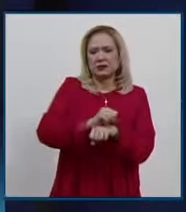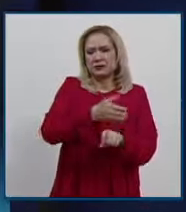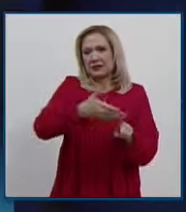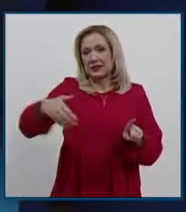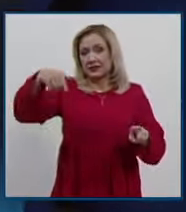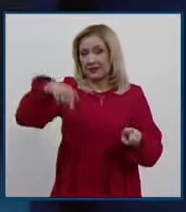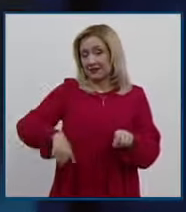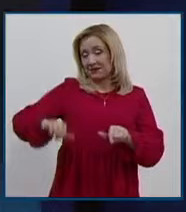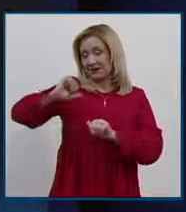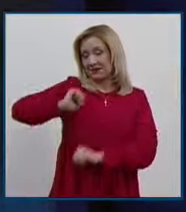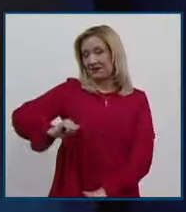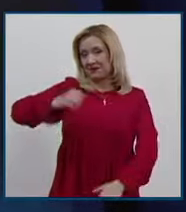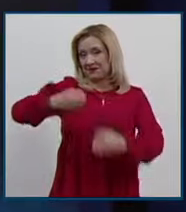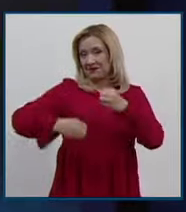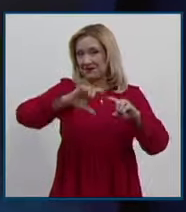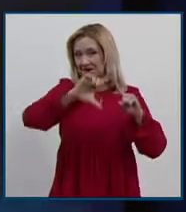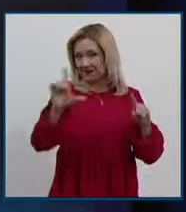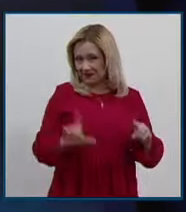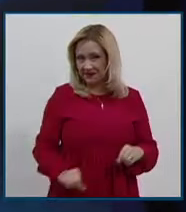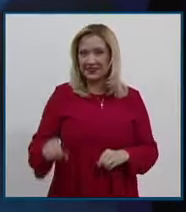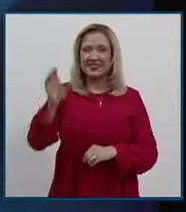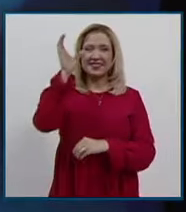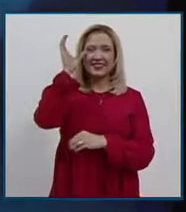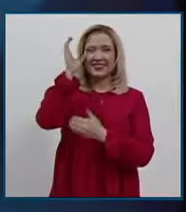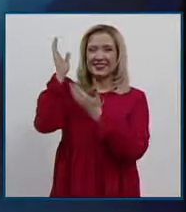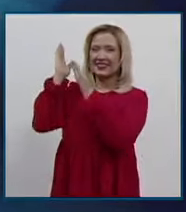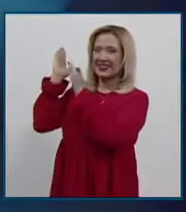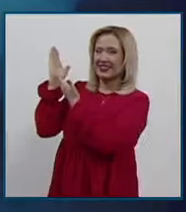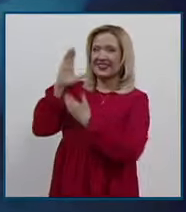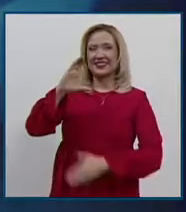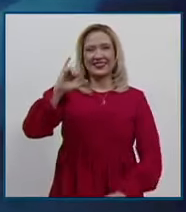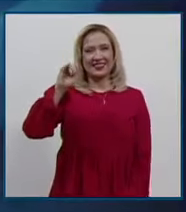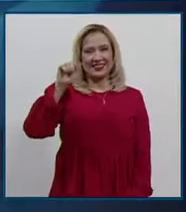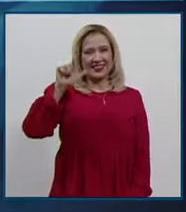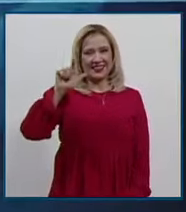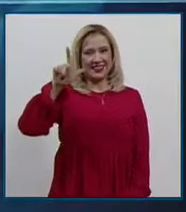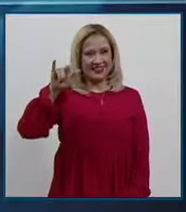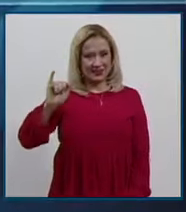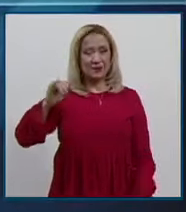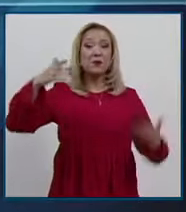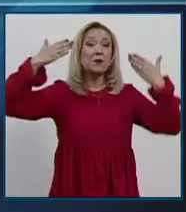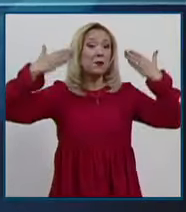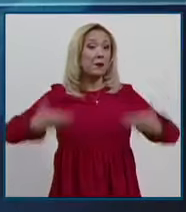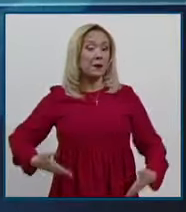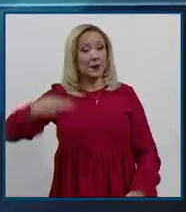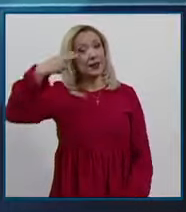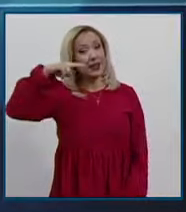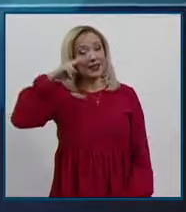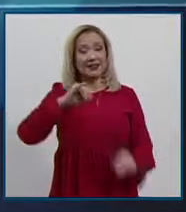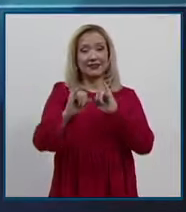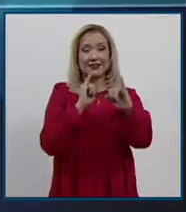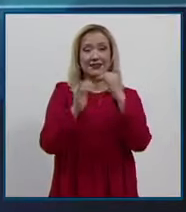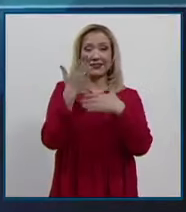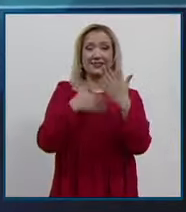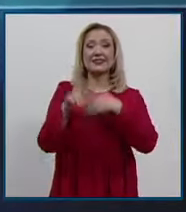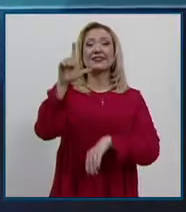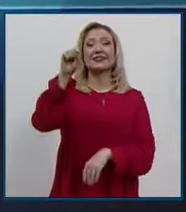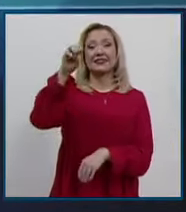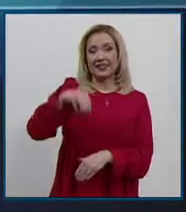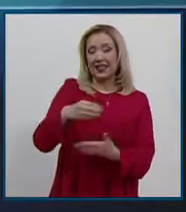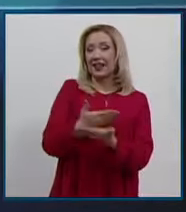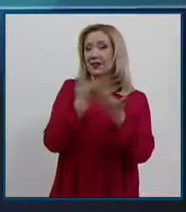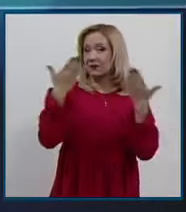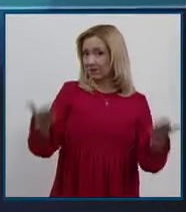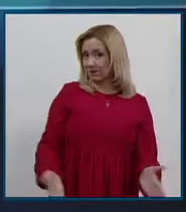poder judicial de la federación soy Citlali Pérez y saludo a Nidia Díaz en la interpretación En lengua de señas mexicana Ahora